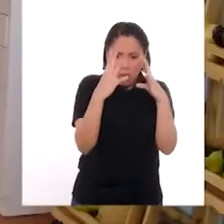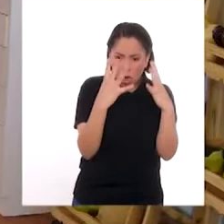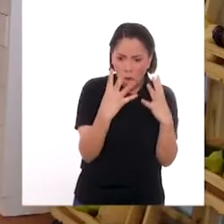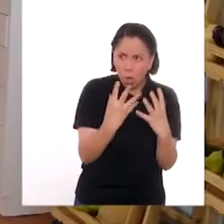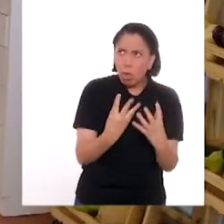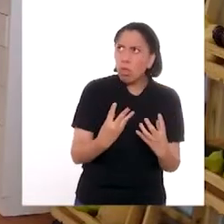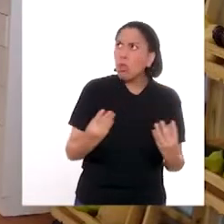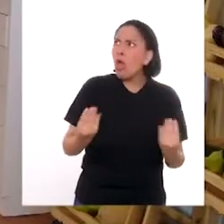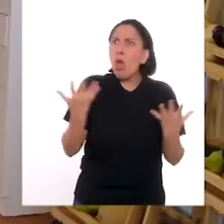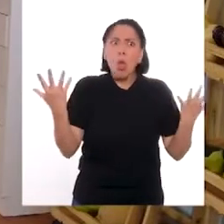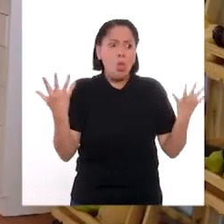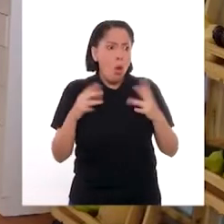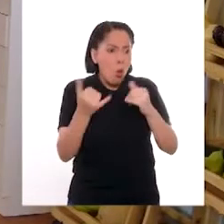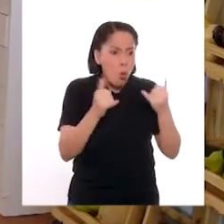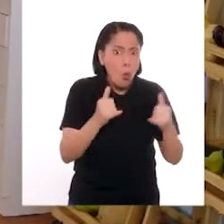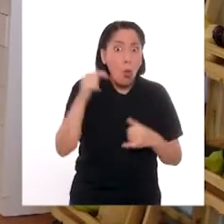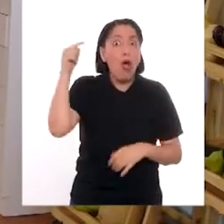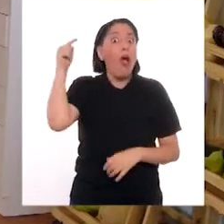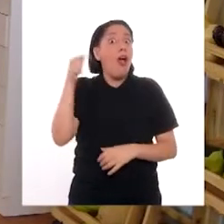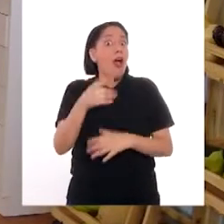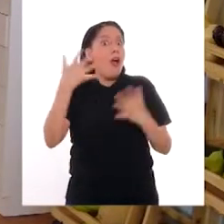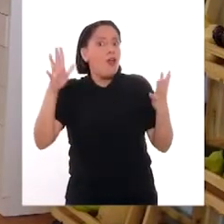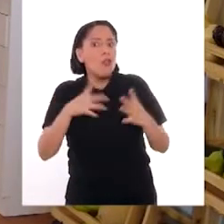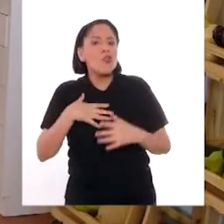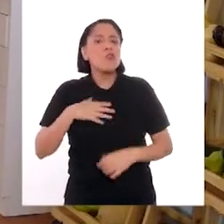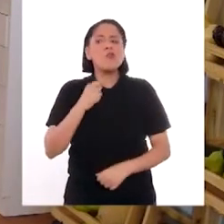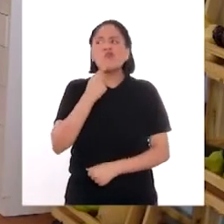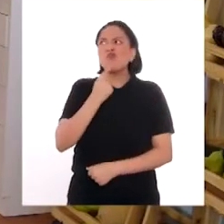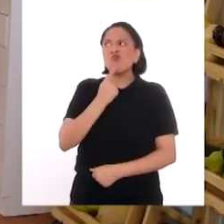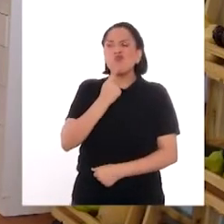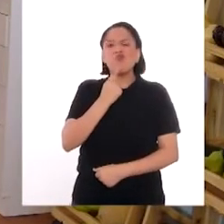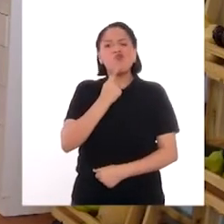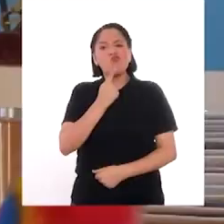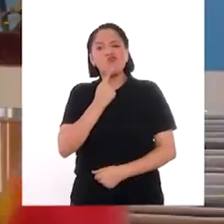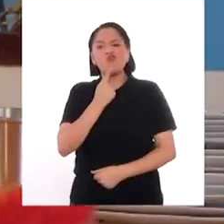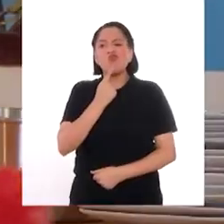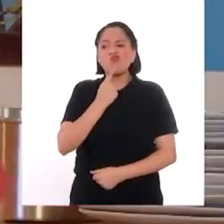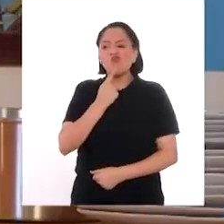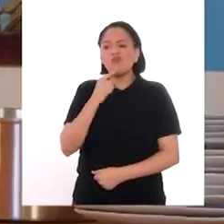casa y sin lugar donde jugar. Entonces, hizo el trato.